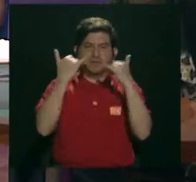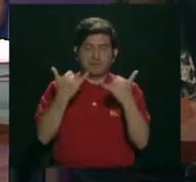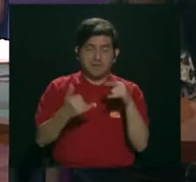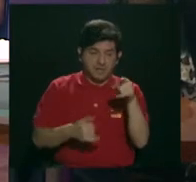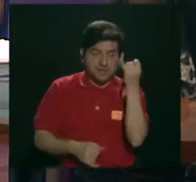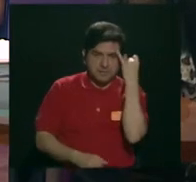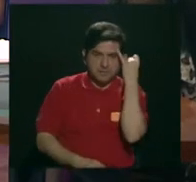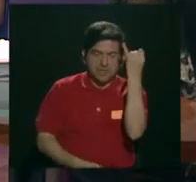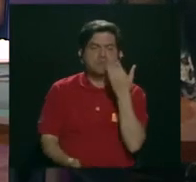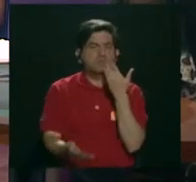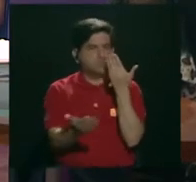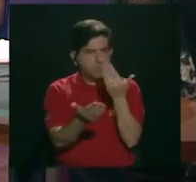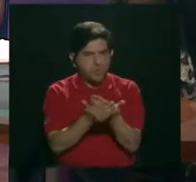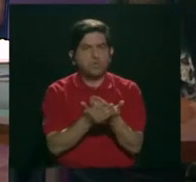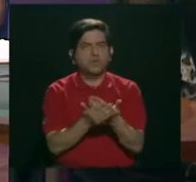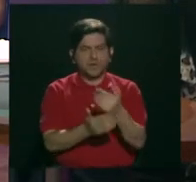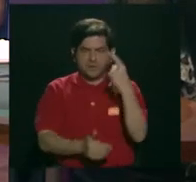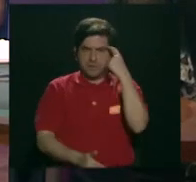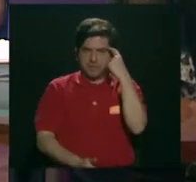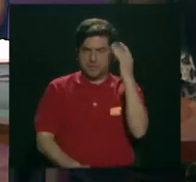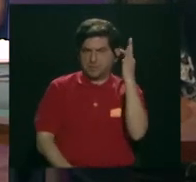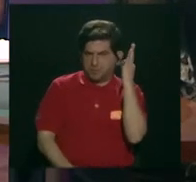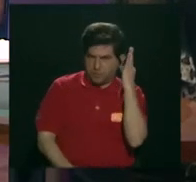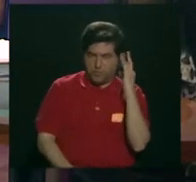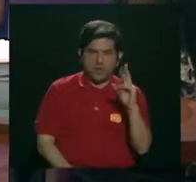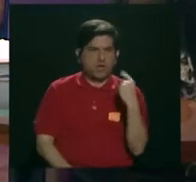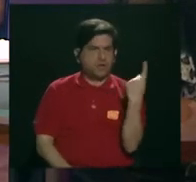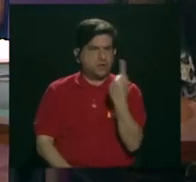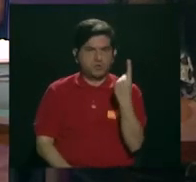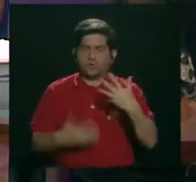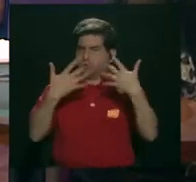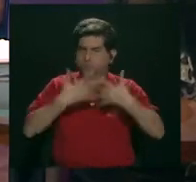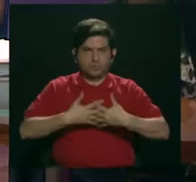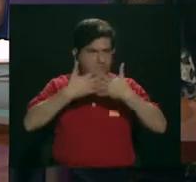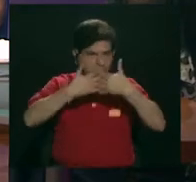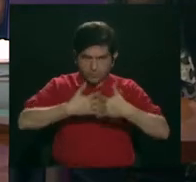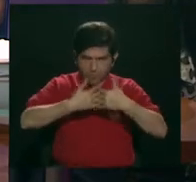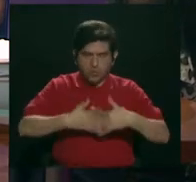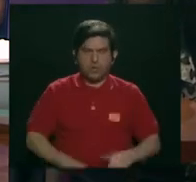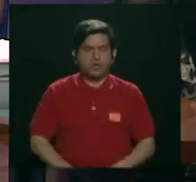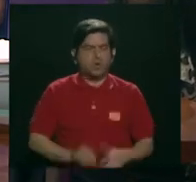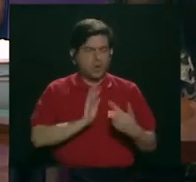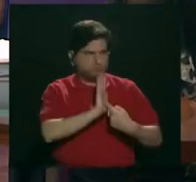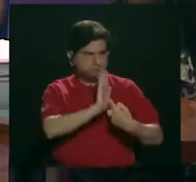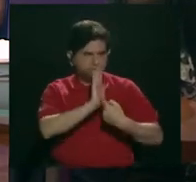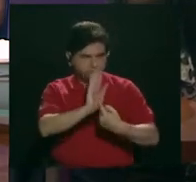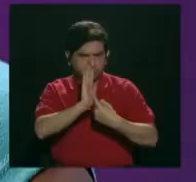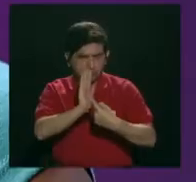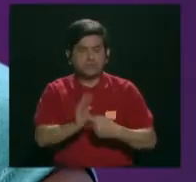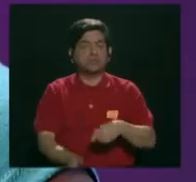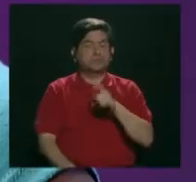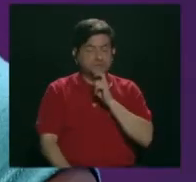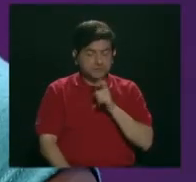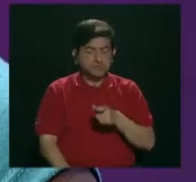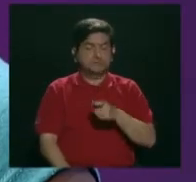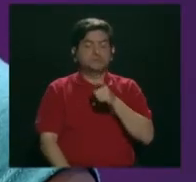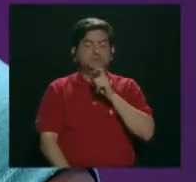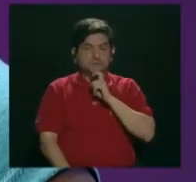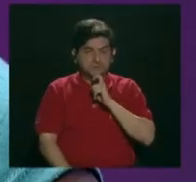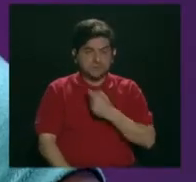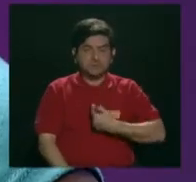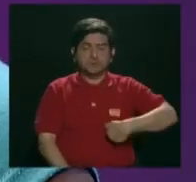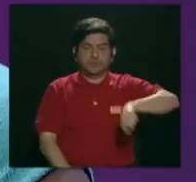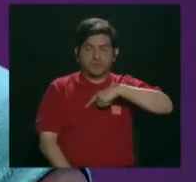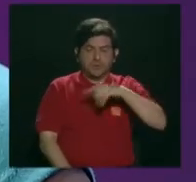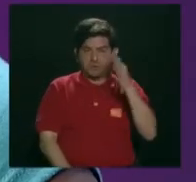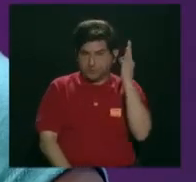idea buena para las mujeres, no solo para las empresas, ¿verdad? Y ir demostrando, ha costado porque como mujeres